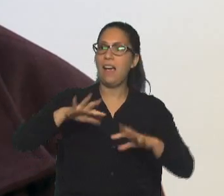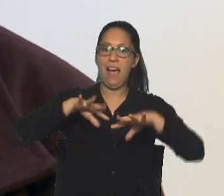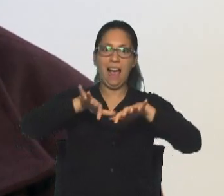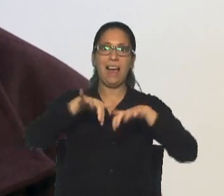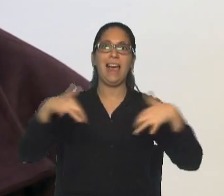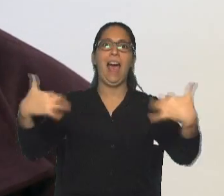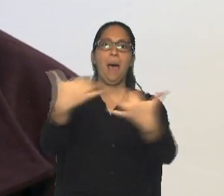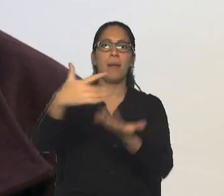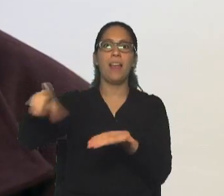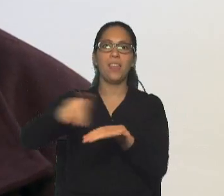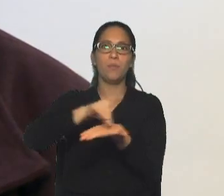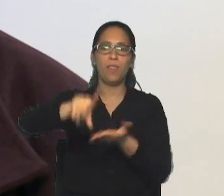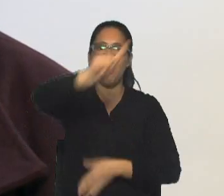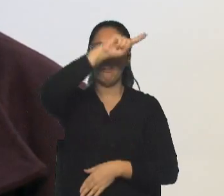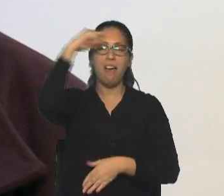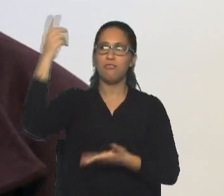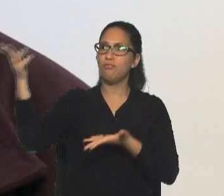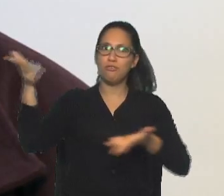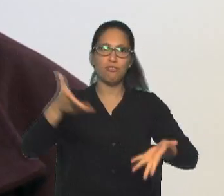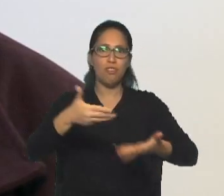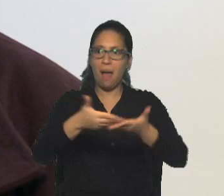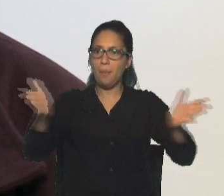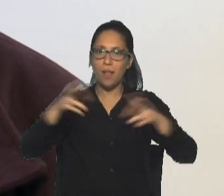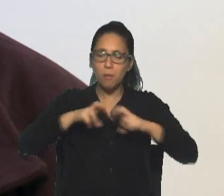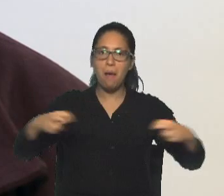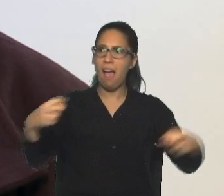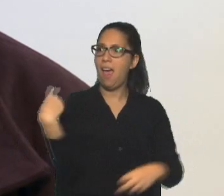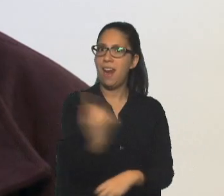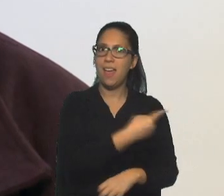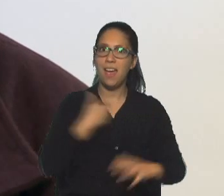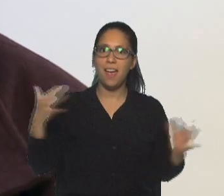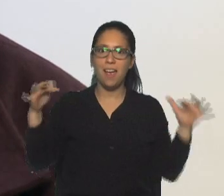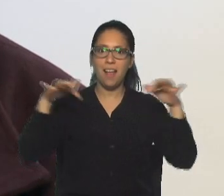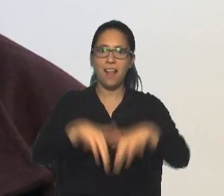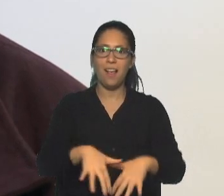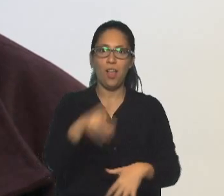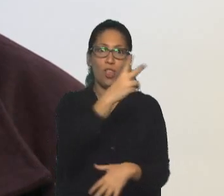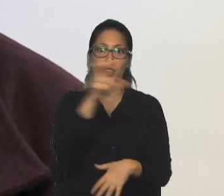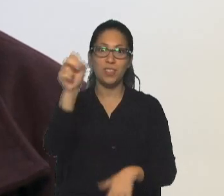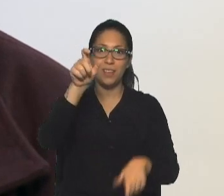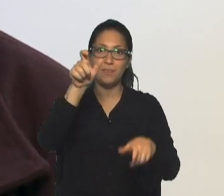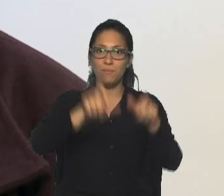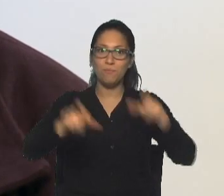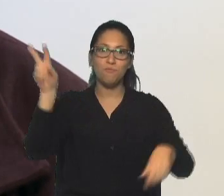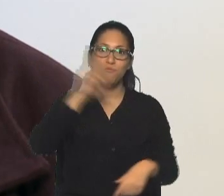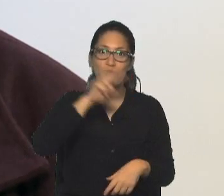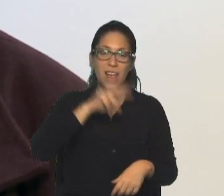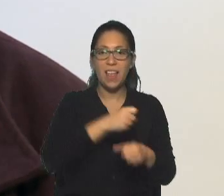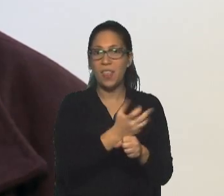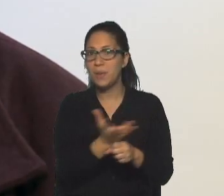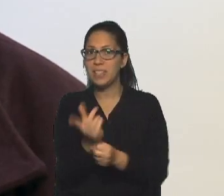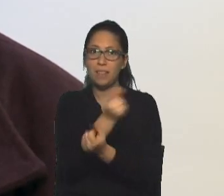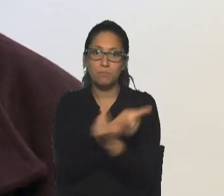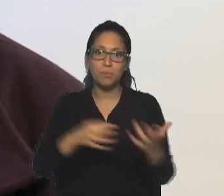cámara de diputados de la nación en el cual bueno está reuniendo a más de 200 mujeres y diversidades